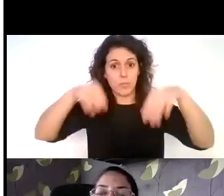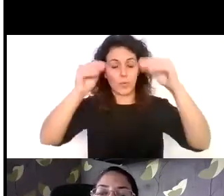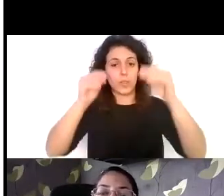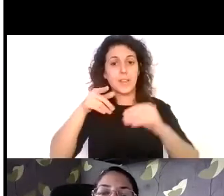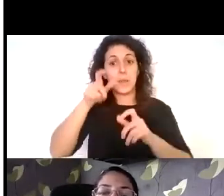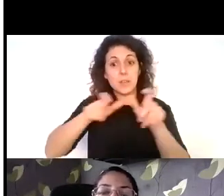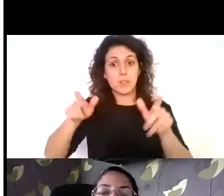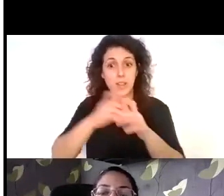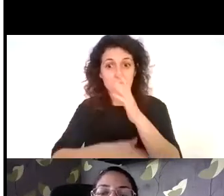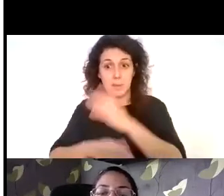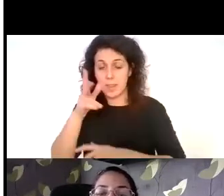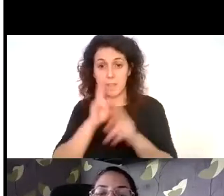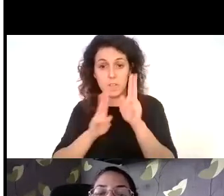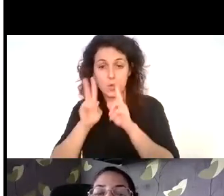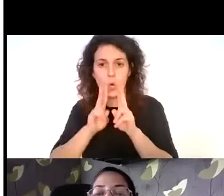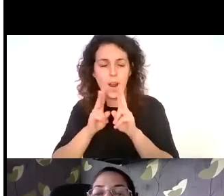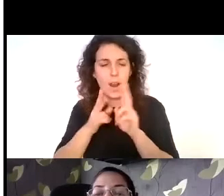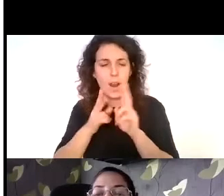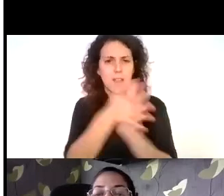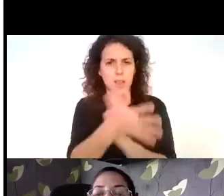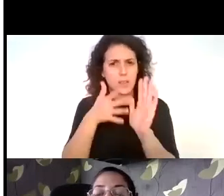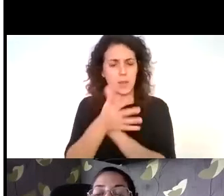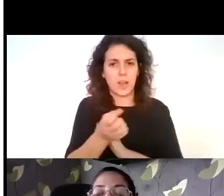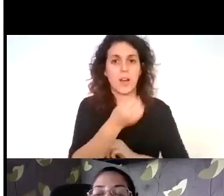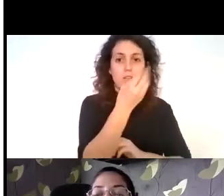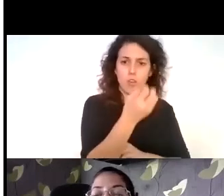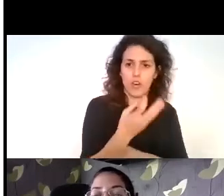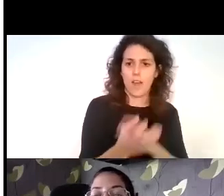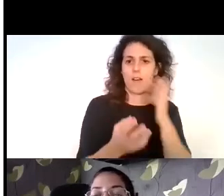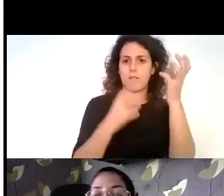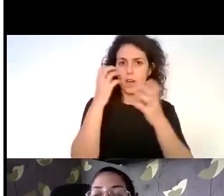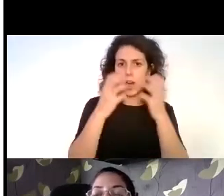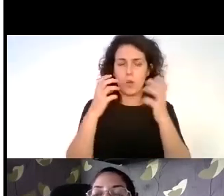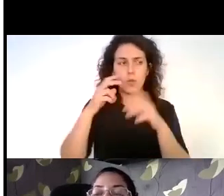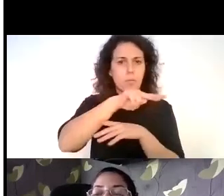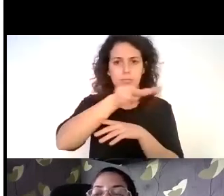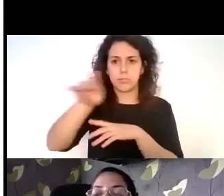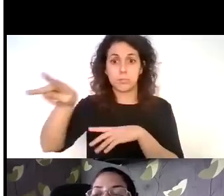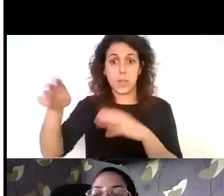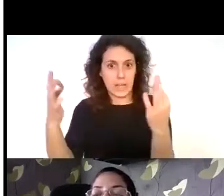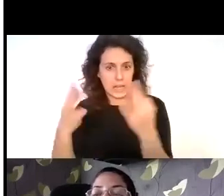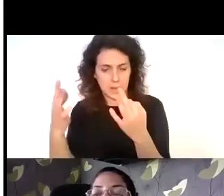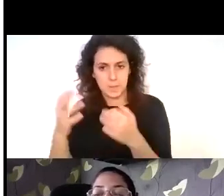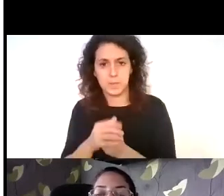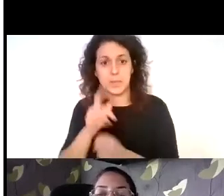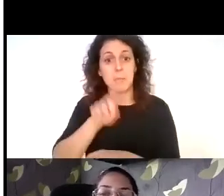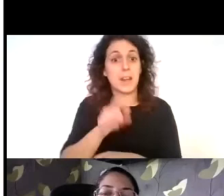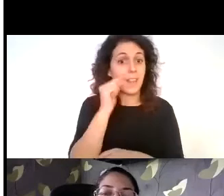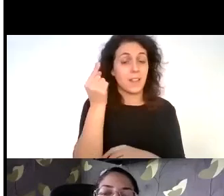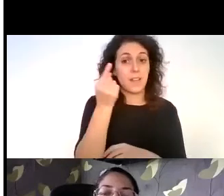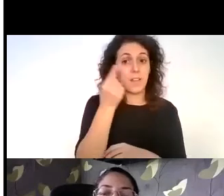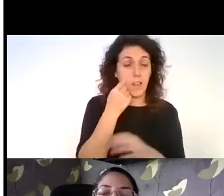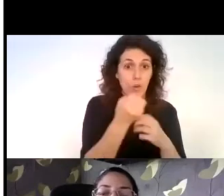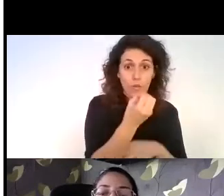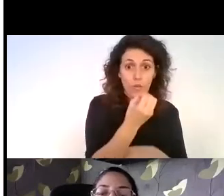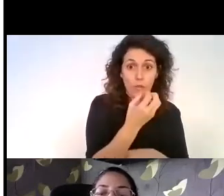con discapacidad visual el entorno que les rodea, su flora, su fauna y las panorámicas. Se han identificado algunas especies de flora